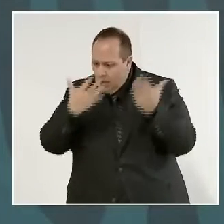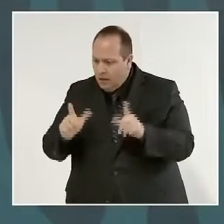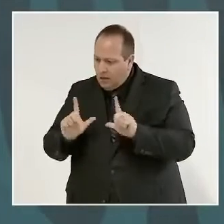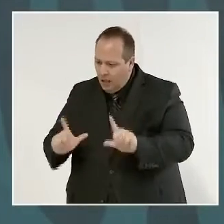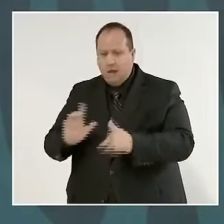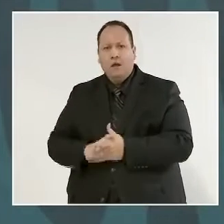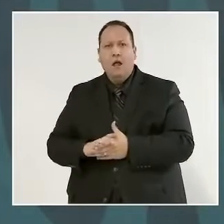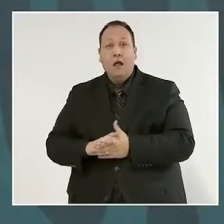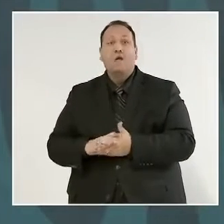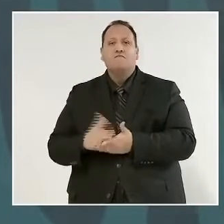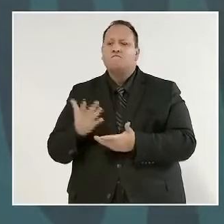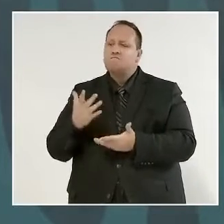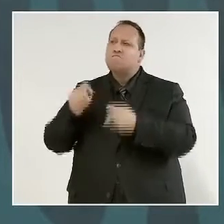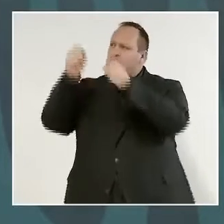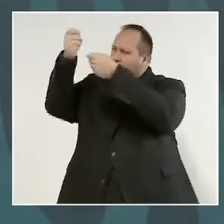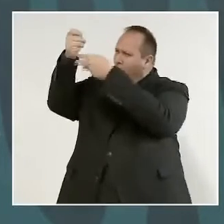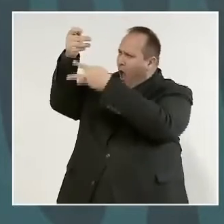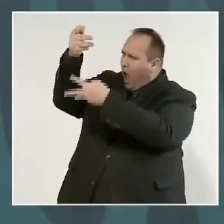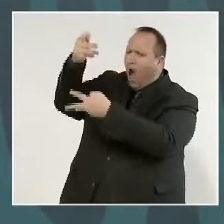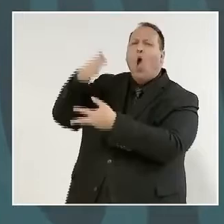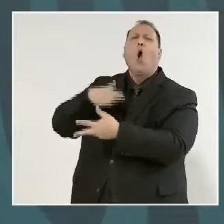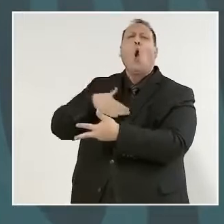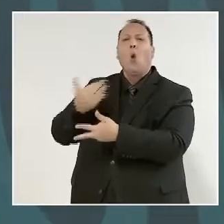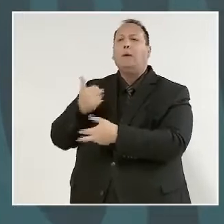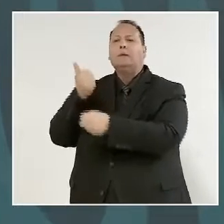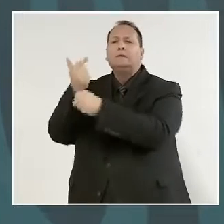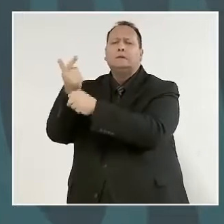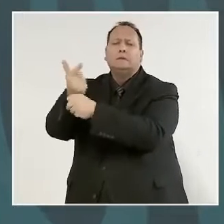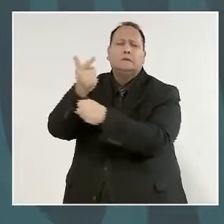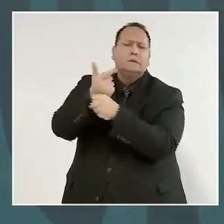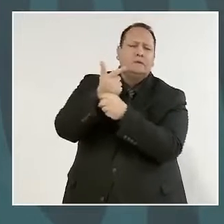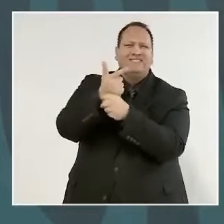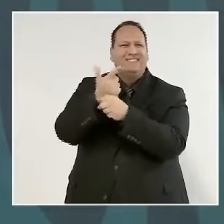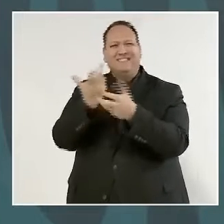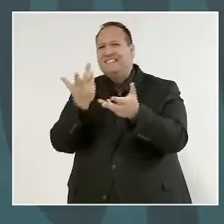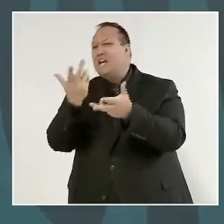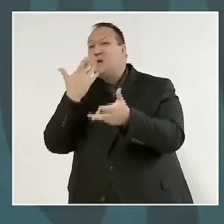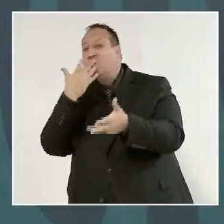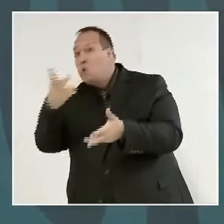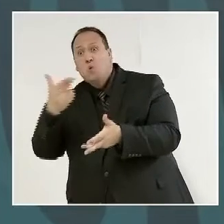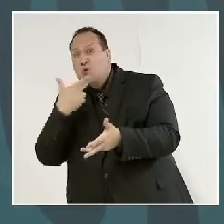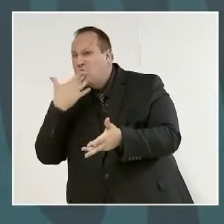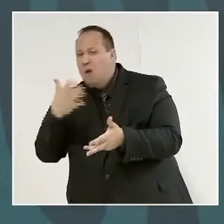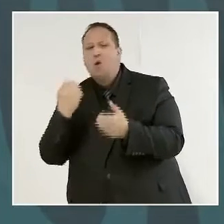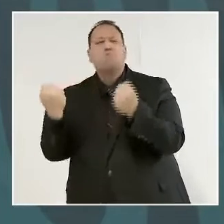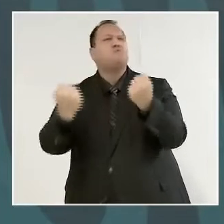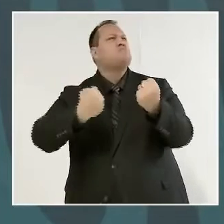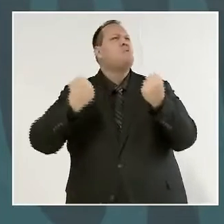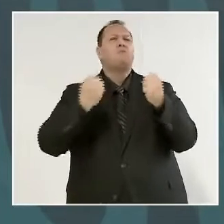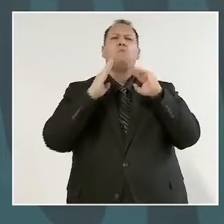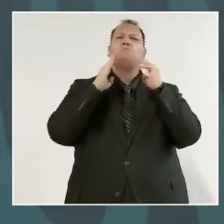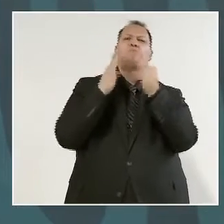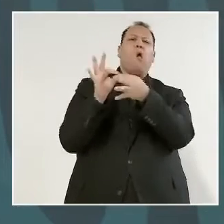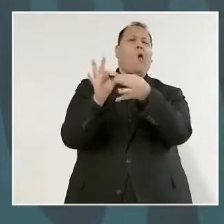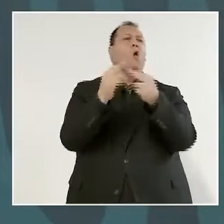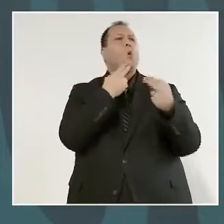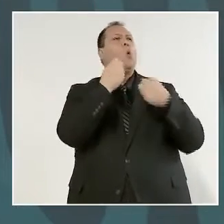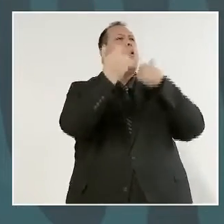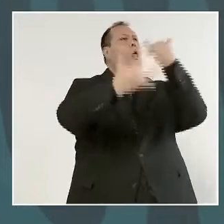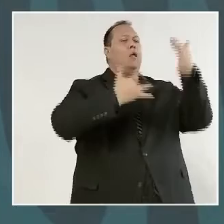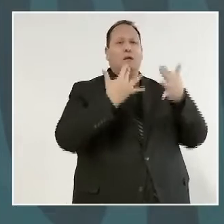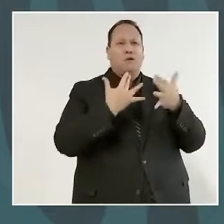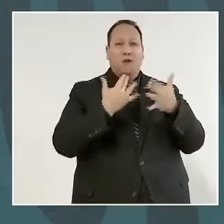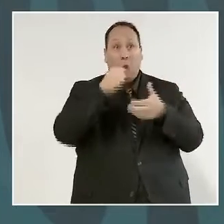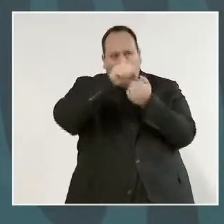podremos tener un padrón confiable para identificarlos y evitar que sean utilizados por bandas criminales de